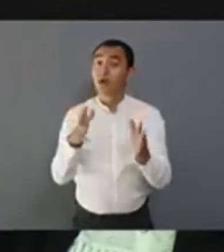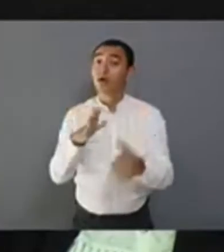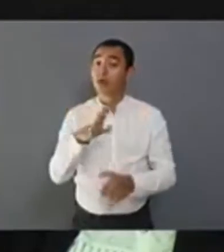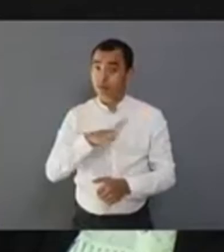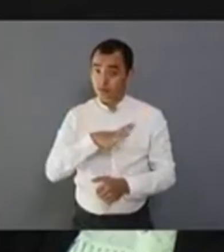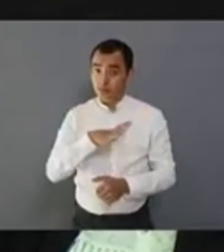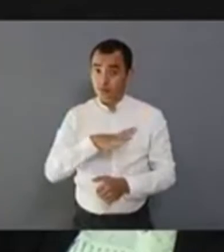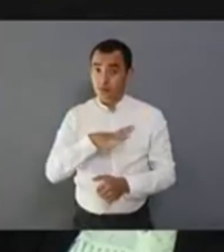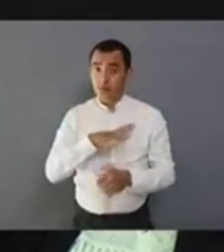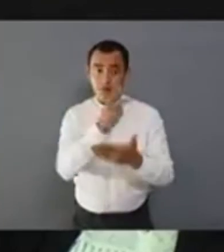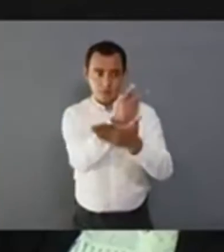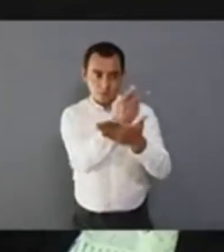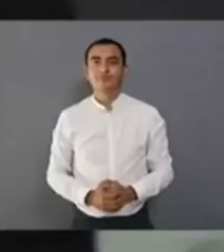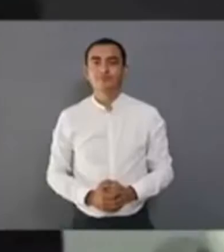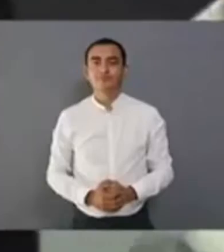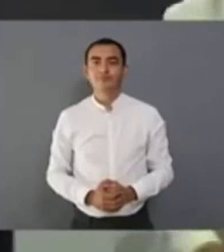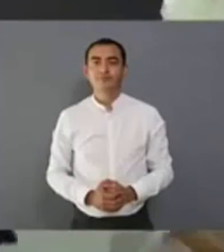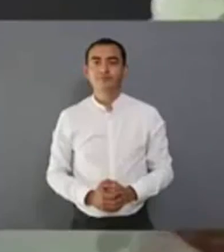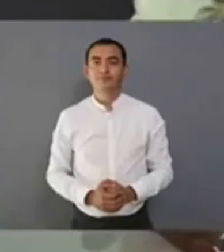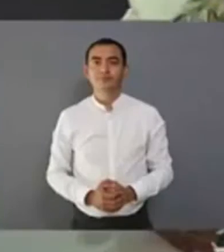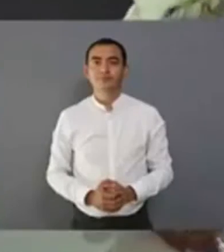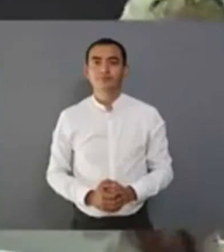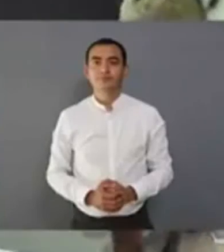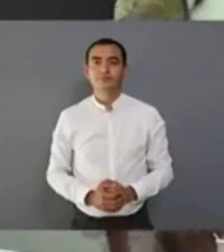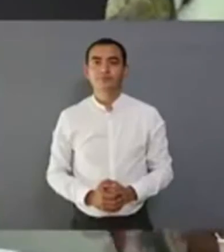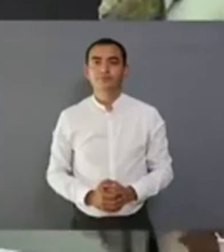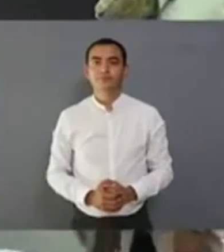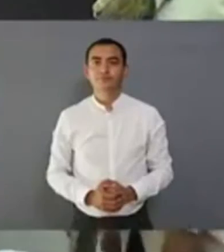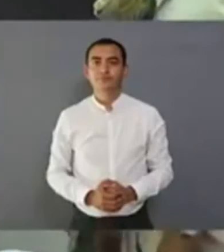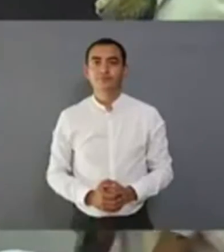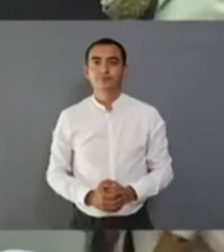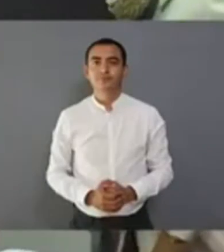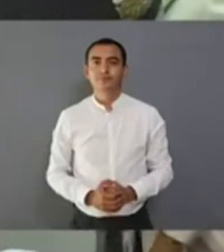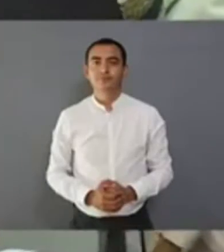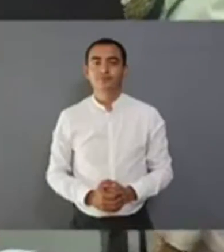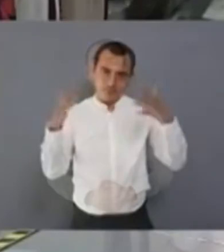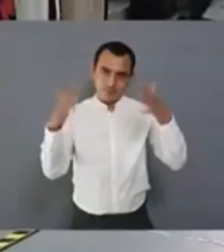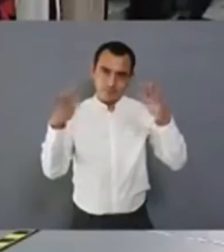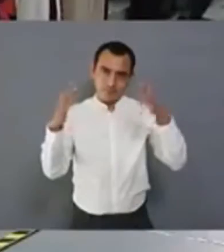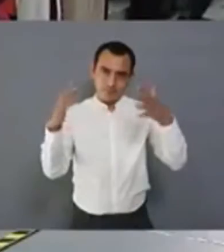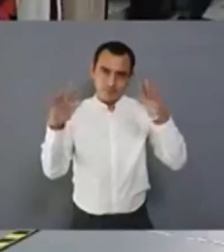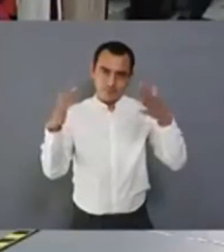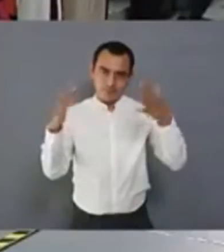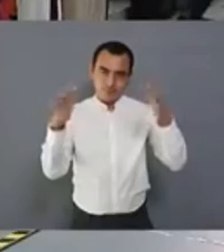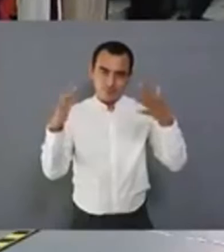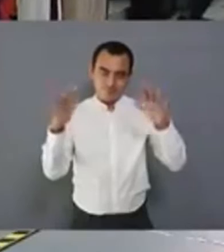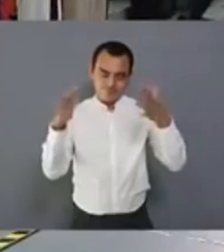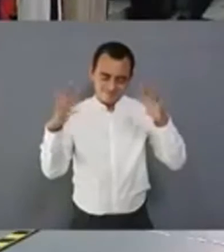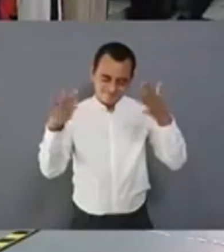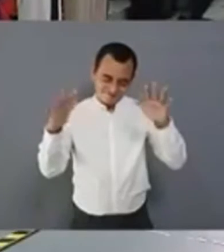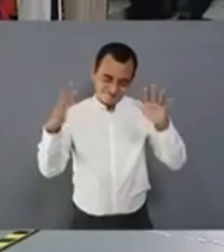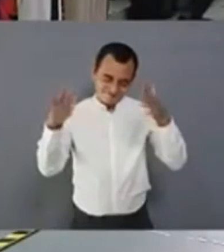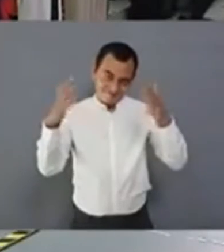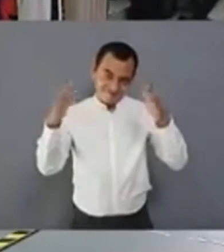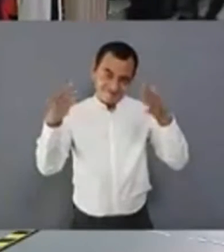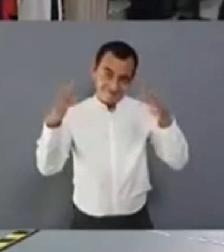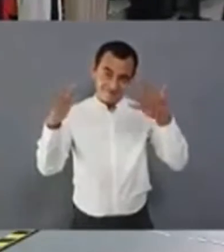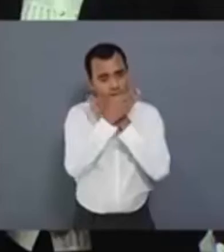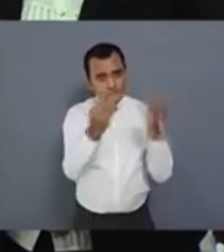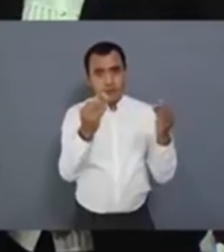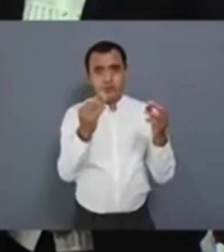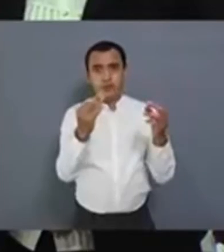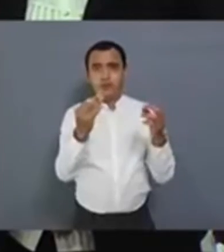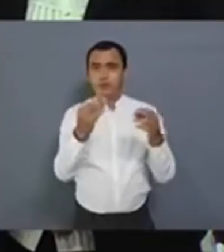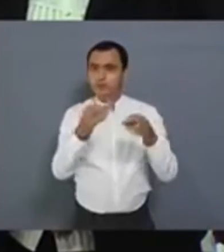funcionarios que respaldan la llamada Cuarta Transformación, incluidos los regidores, que muchos consideran pasaron sin